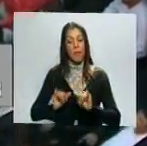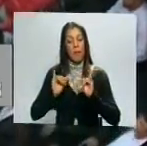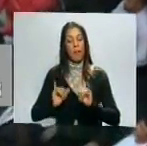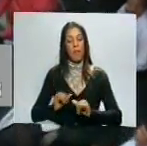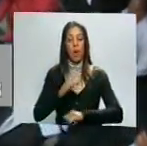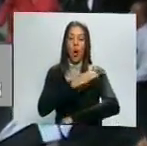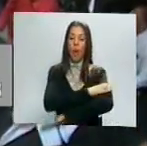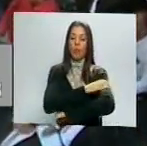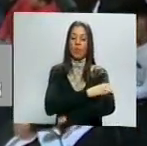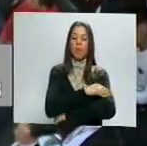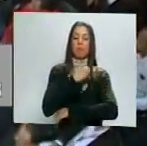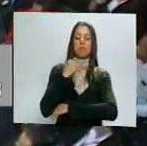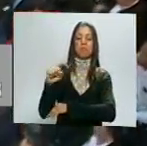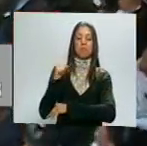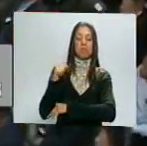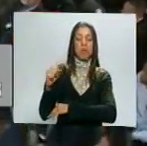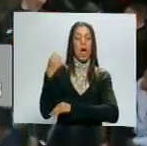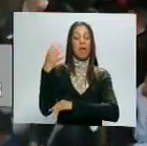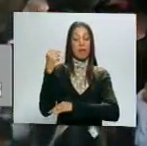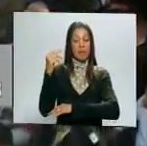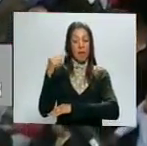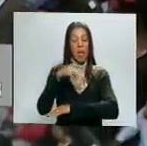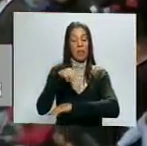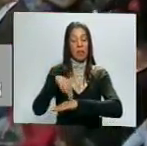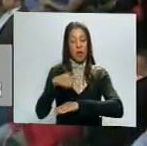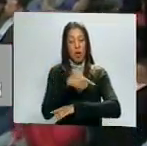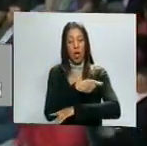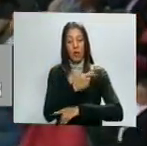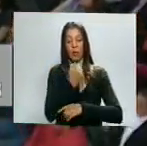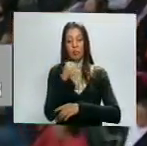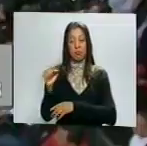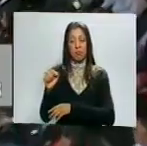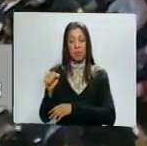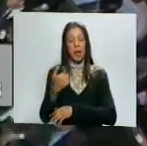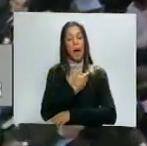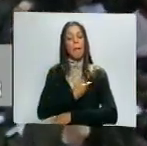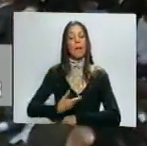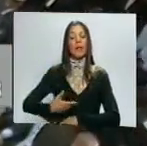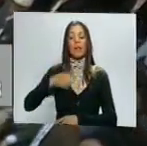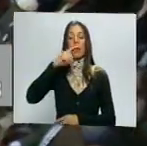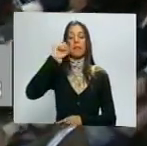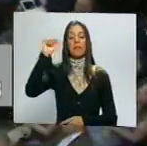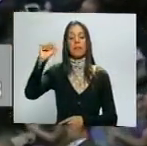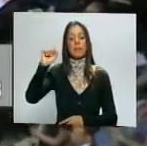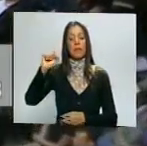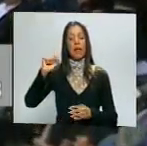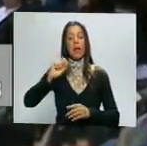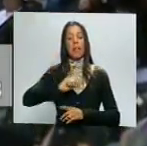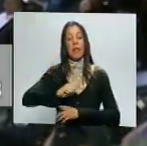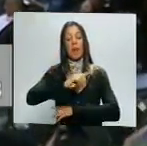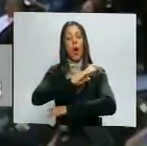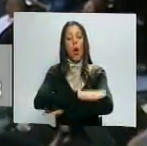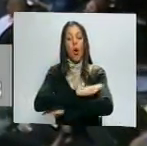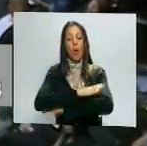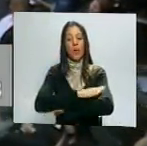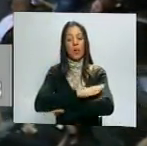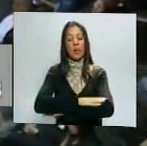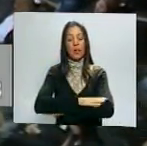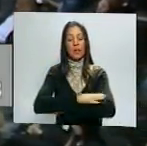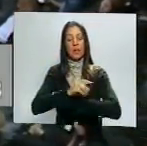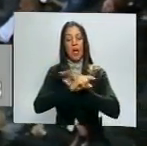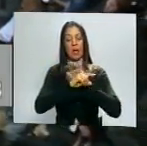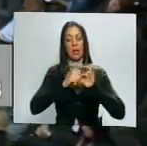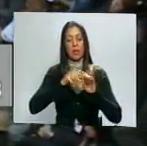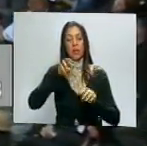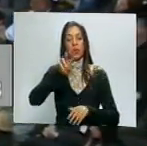ellos estarán en desacato. Entonces, como están en desacato y el presidente Nicolás Maduro quiere cumplir con su obligación del